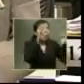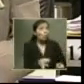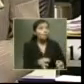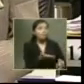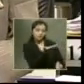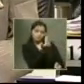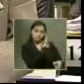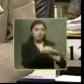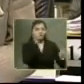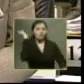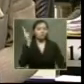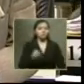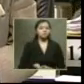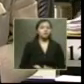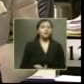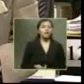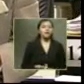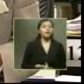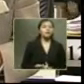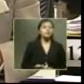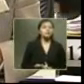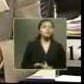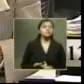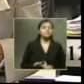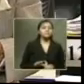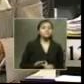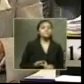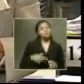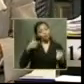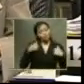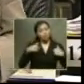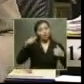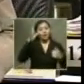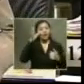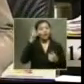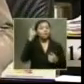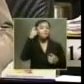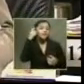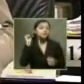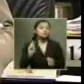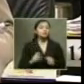dignatarios. Yo creo que al momento en que se habla aquí